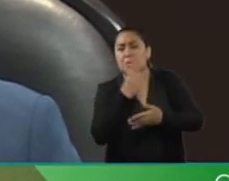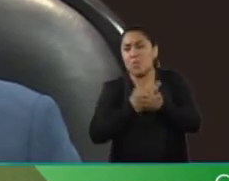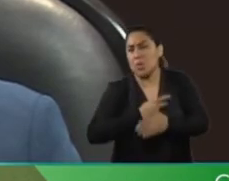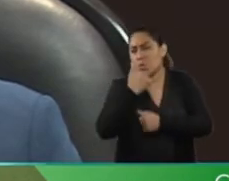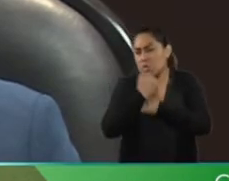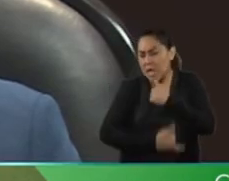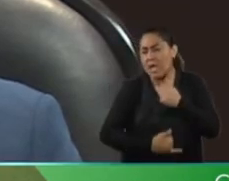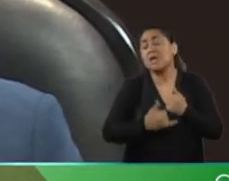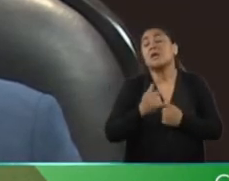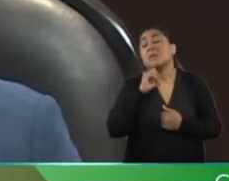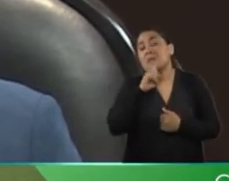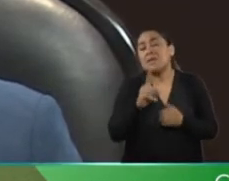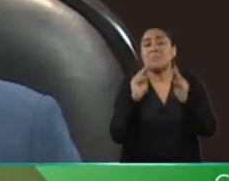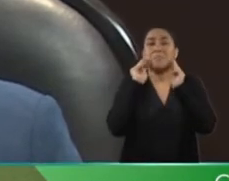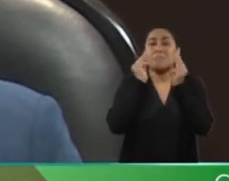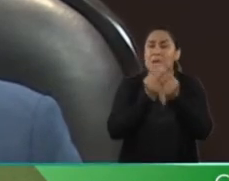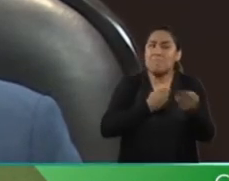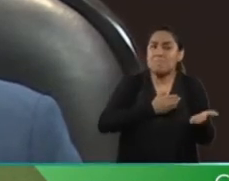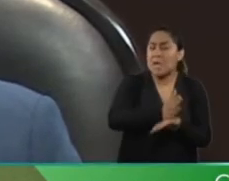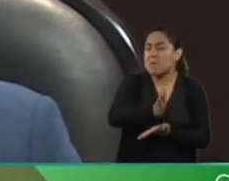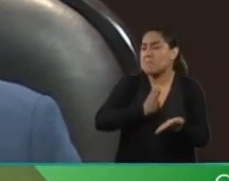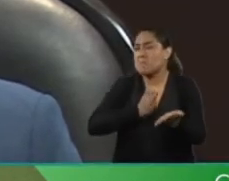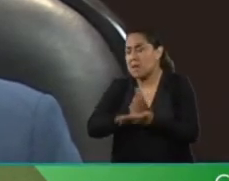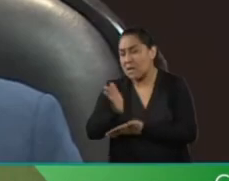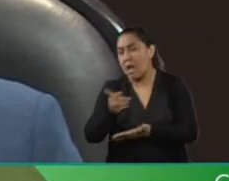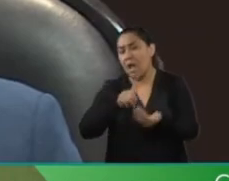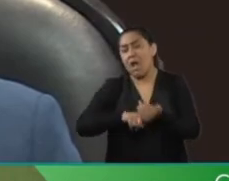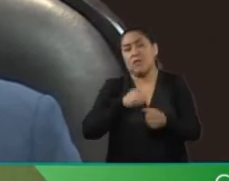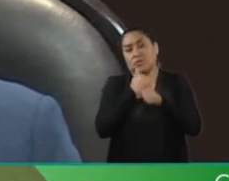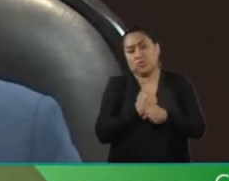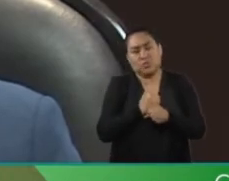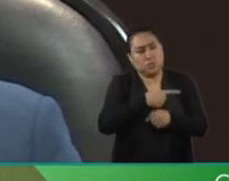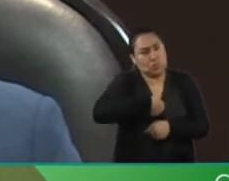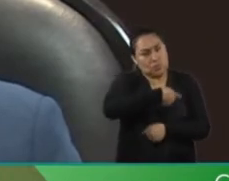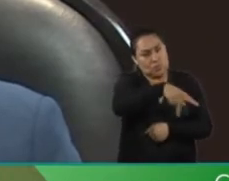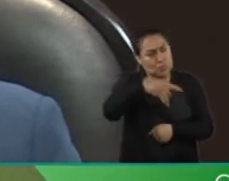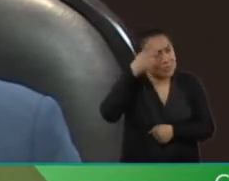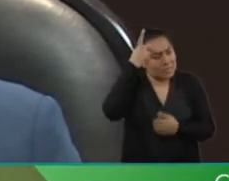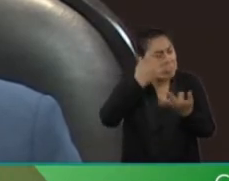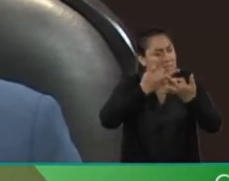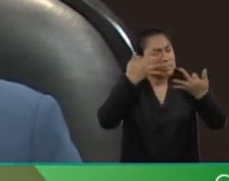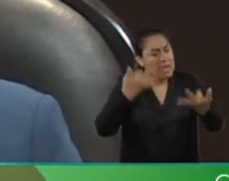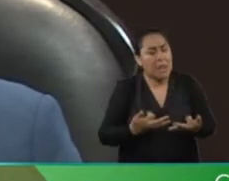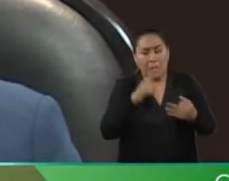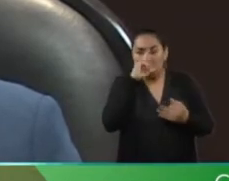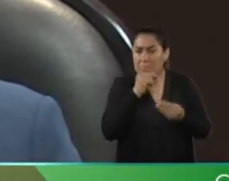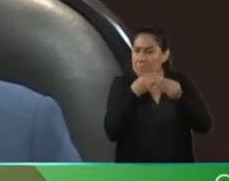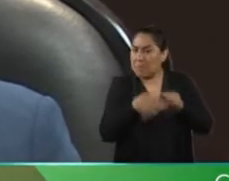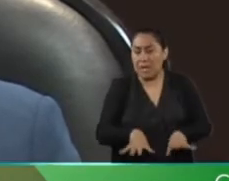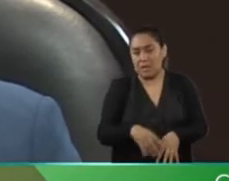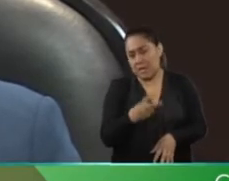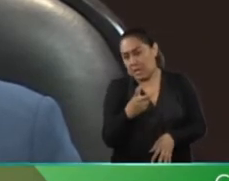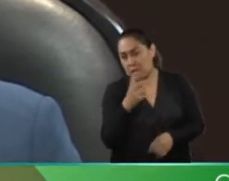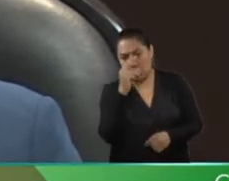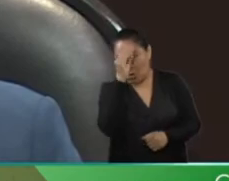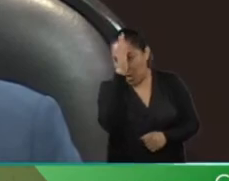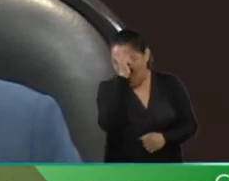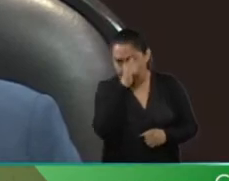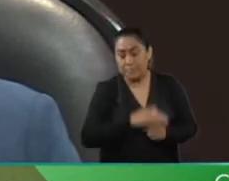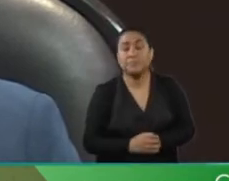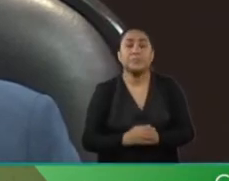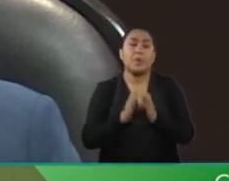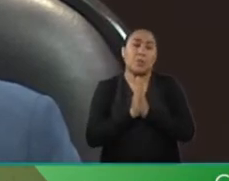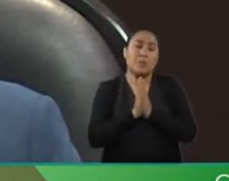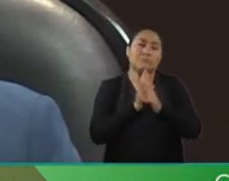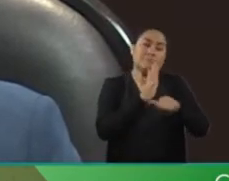violencia generada por la delincuencia organizada que amenaza con despojarlos de sus tierras y su modo de vida. Hacemos un